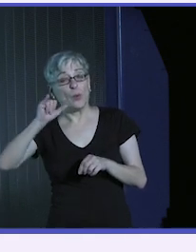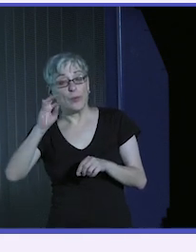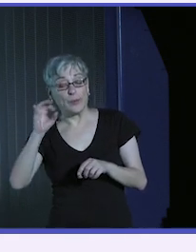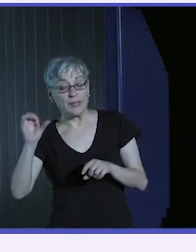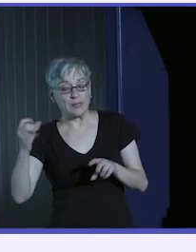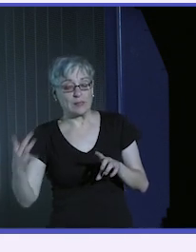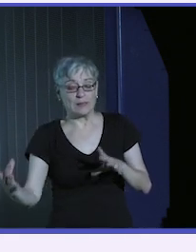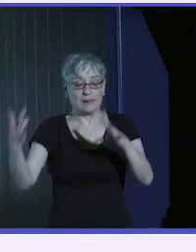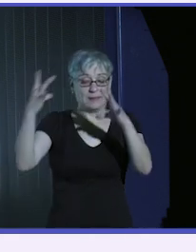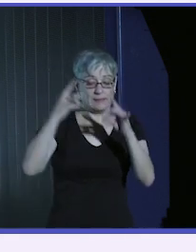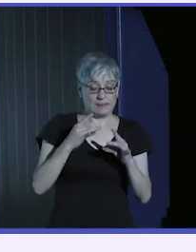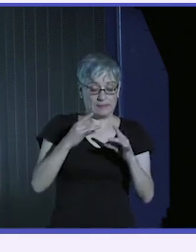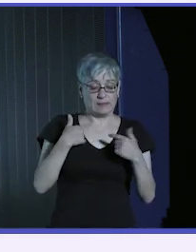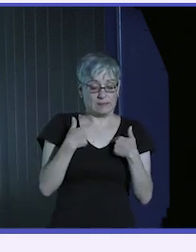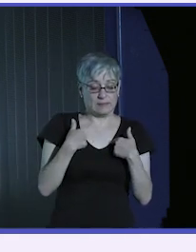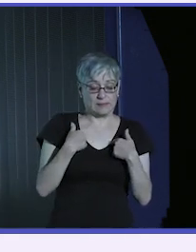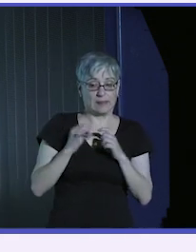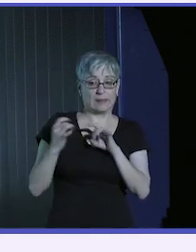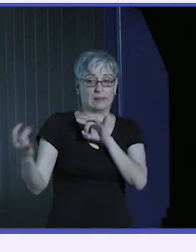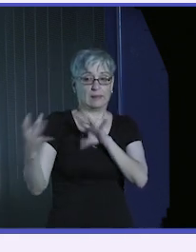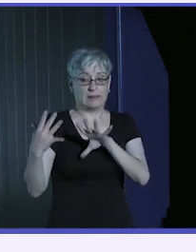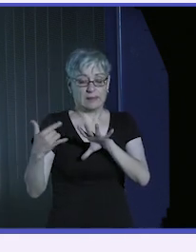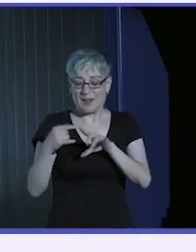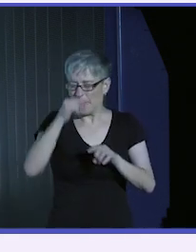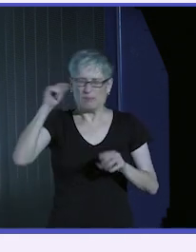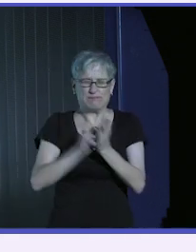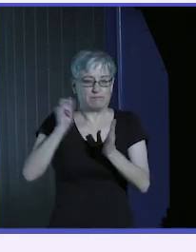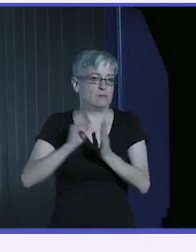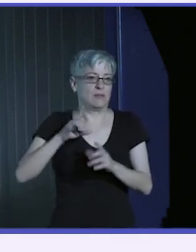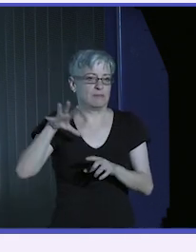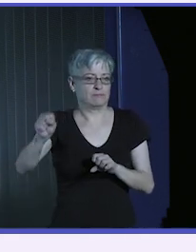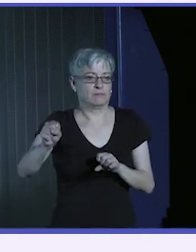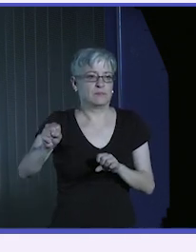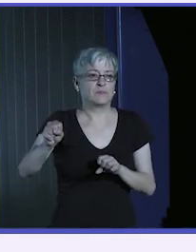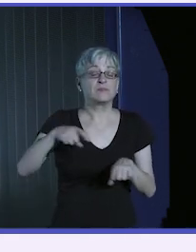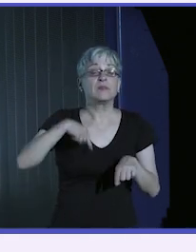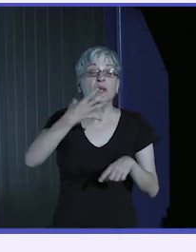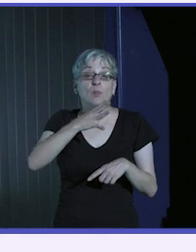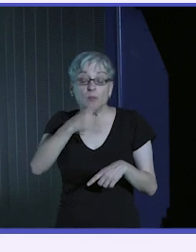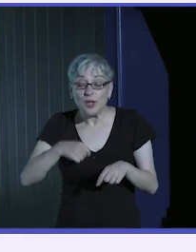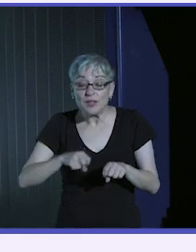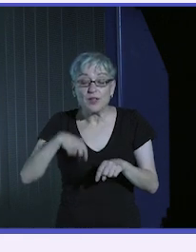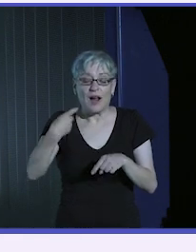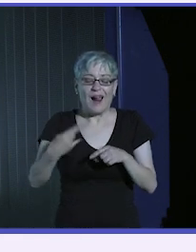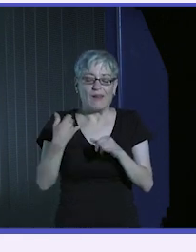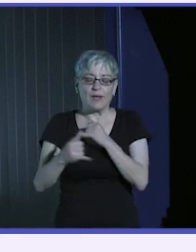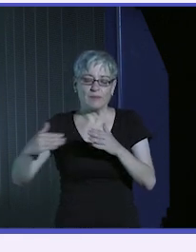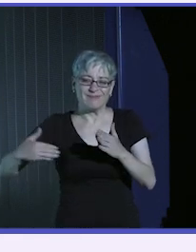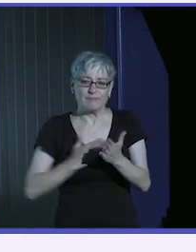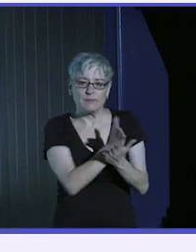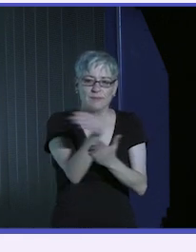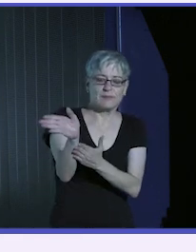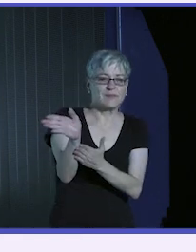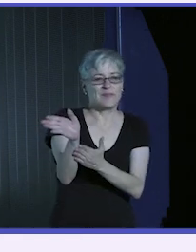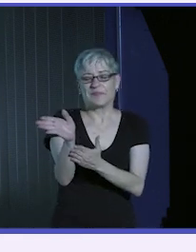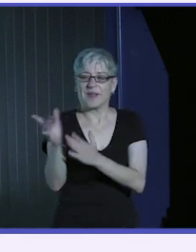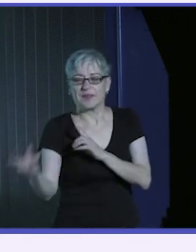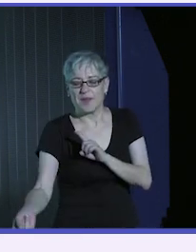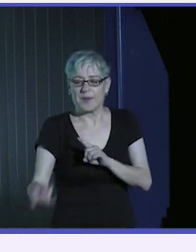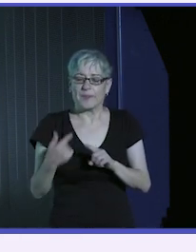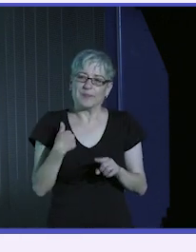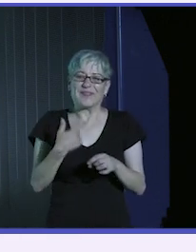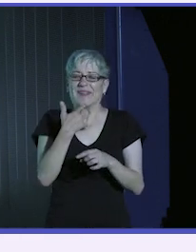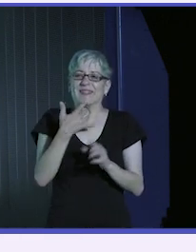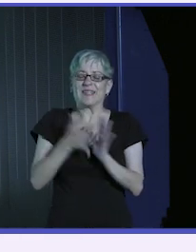intrusión en una comunicación entre emisor y receptor es detectada en el instante, con lo cual permite crear otro nuevo canal de comunicación, con lo cual es imposible